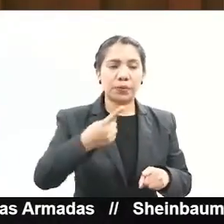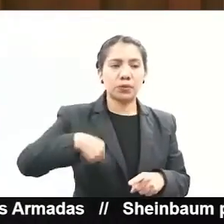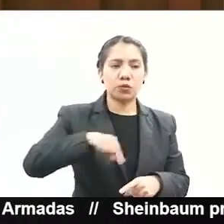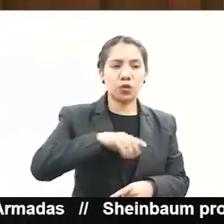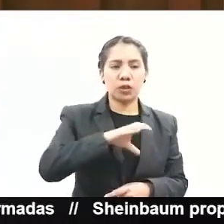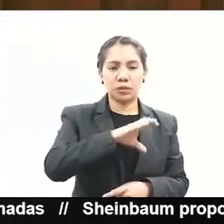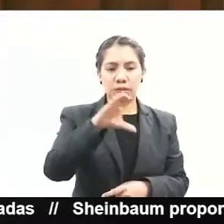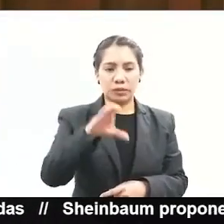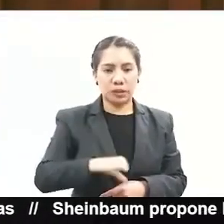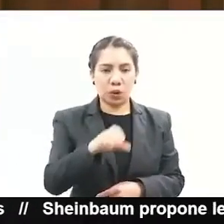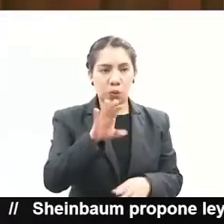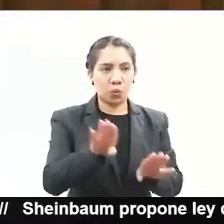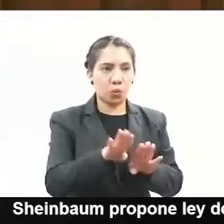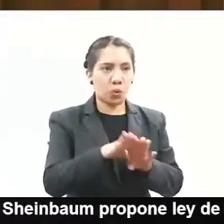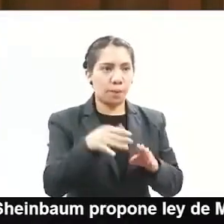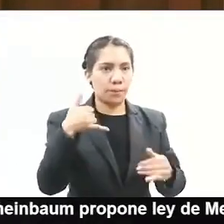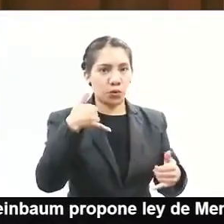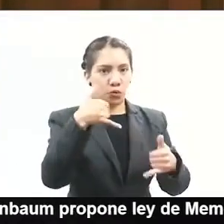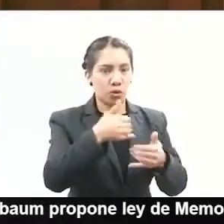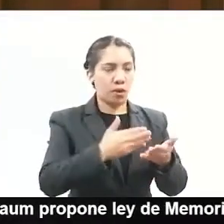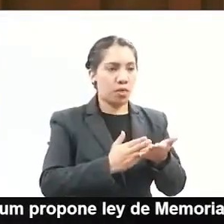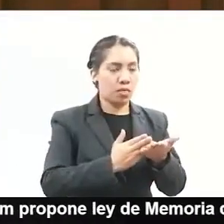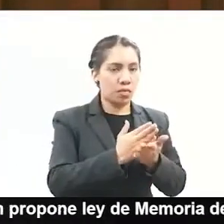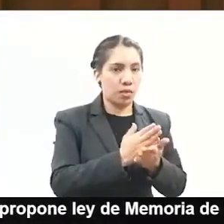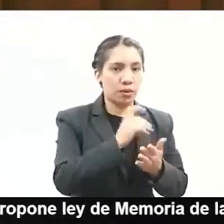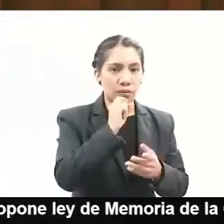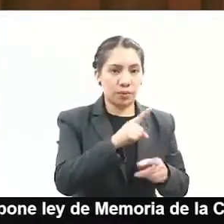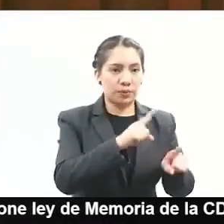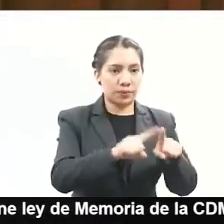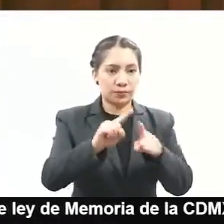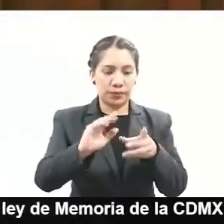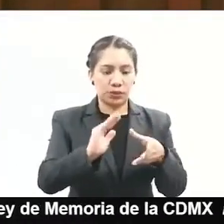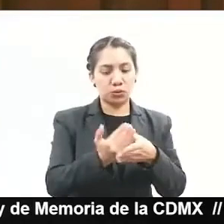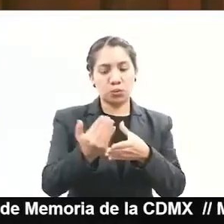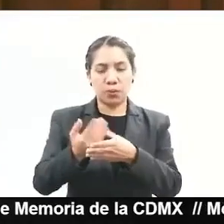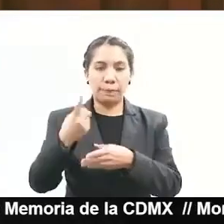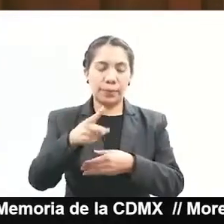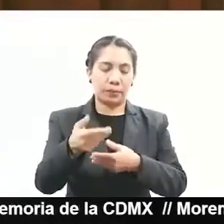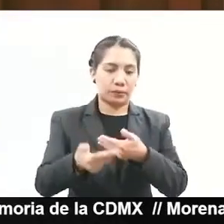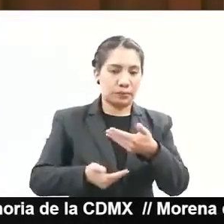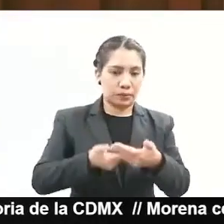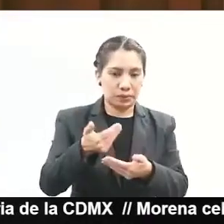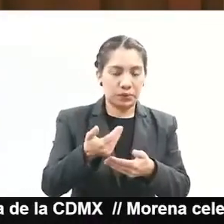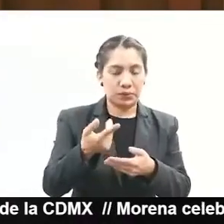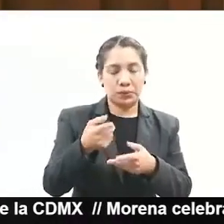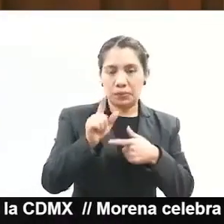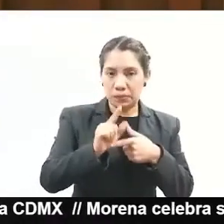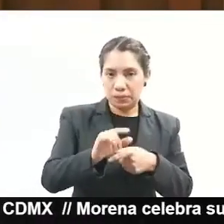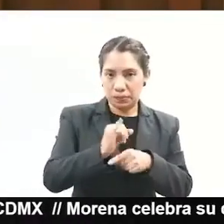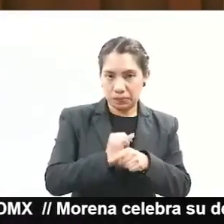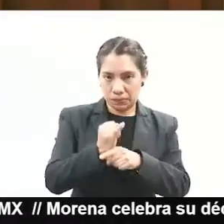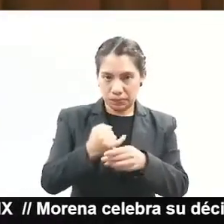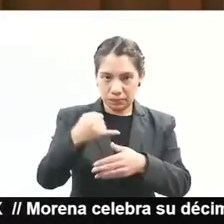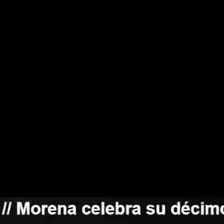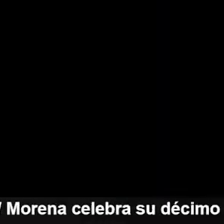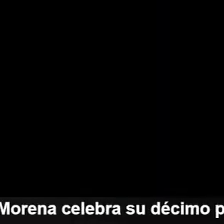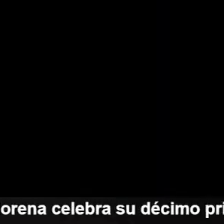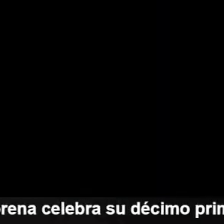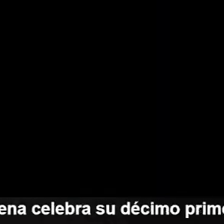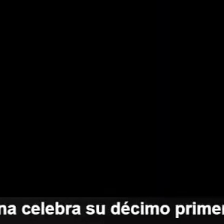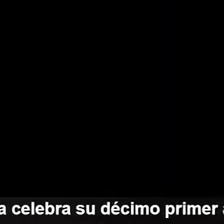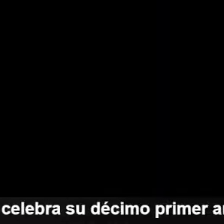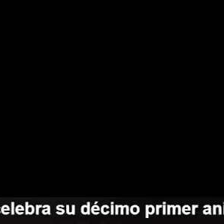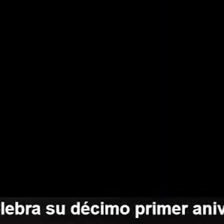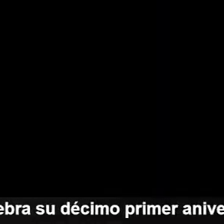vamos a contar y también la propia documentación que encontramos en los archivos. Eso para decir una cosa clave, y es que hay avances en la investigación.